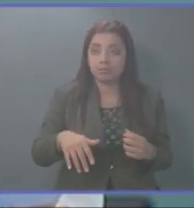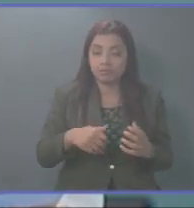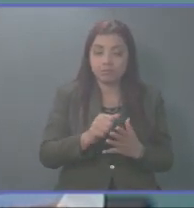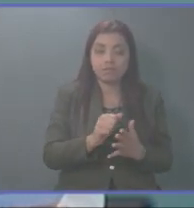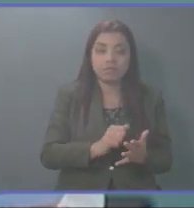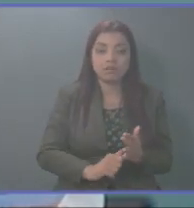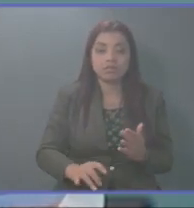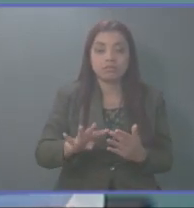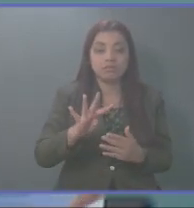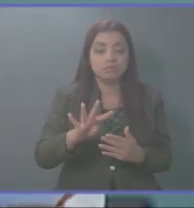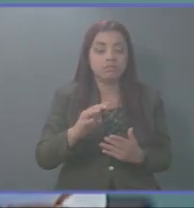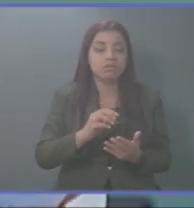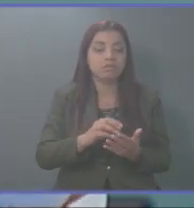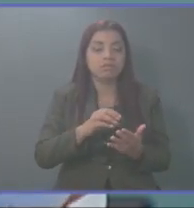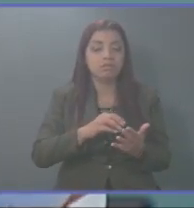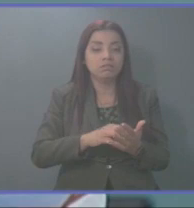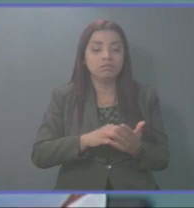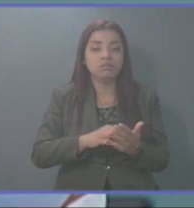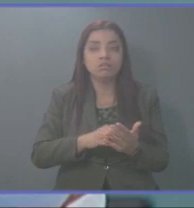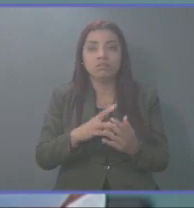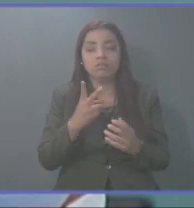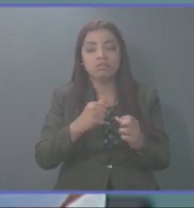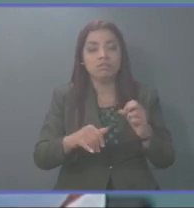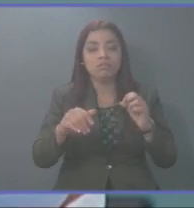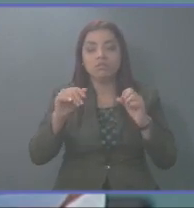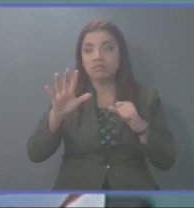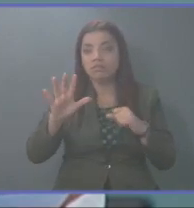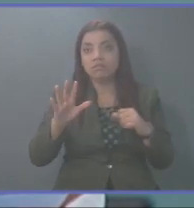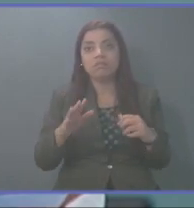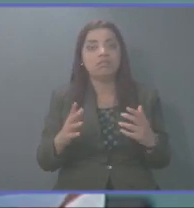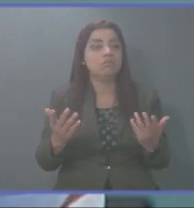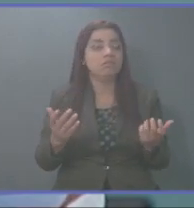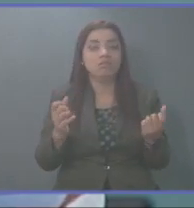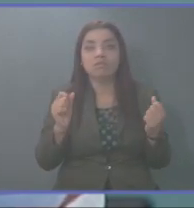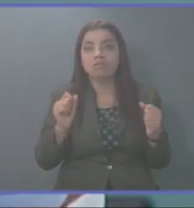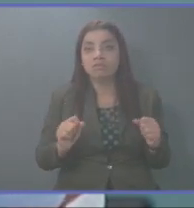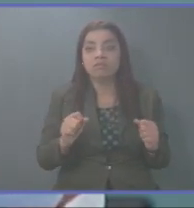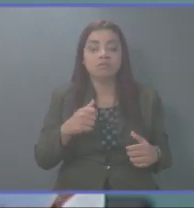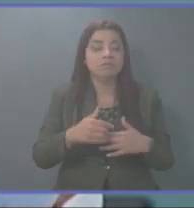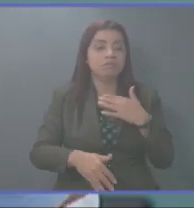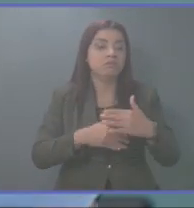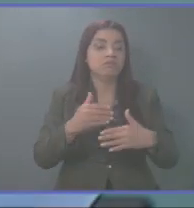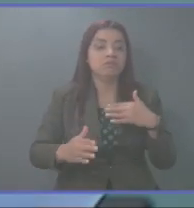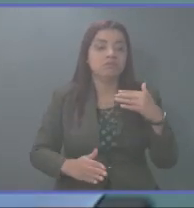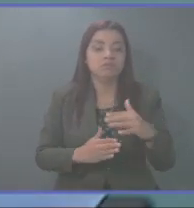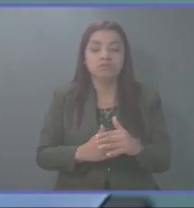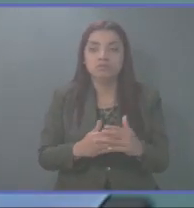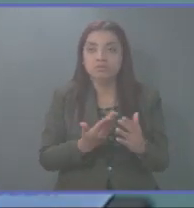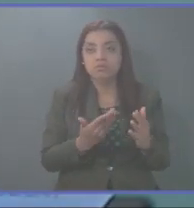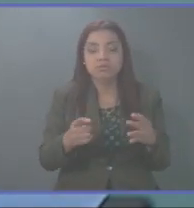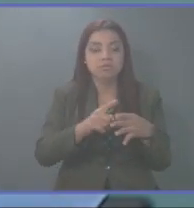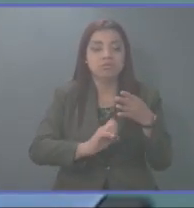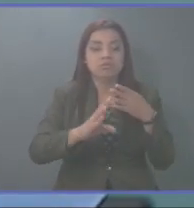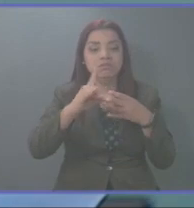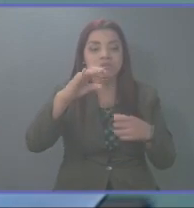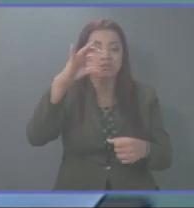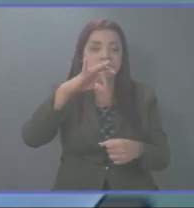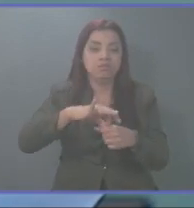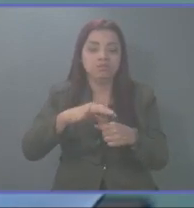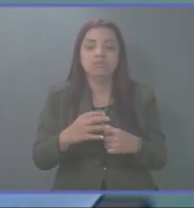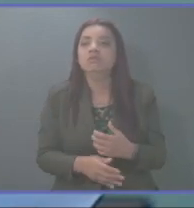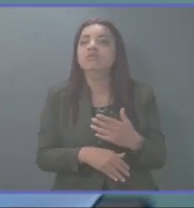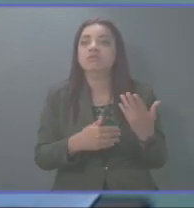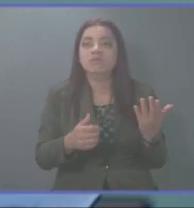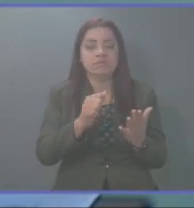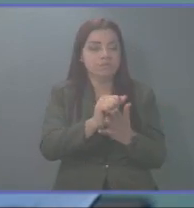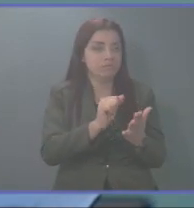de la siguiente manera. Numeral 5. No tener ninguna de las inhabilidades establecidas en el Código Electoral.